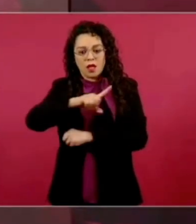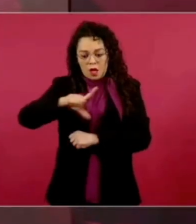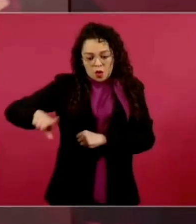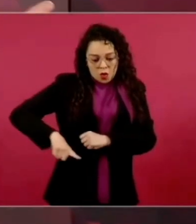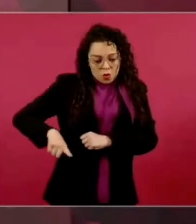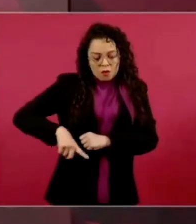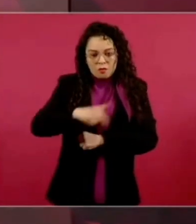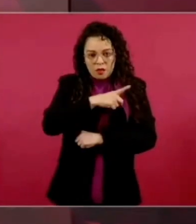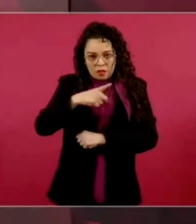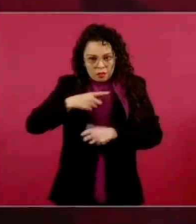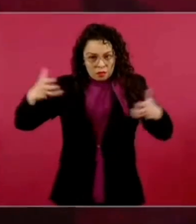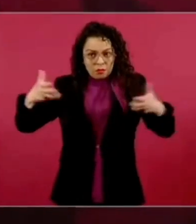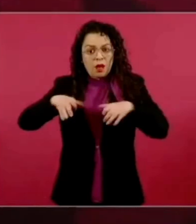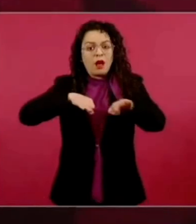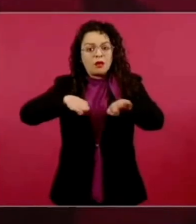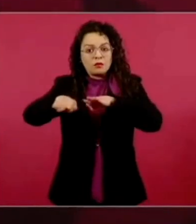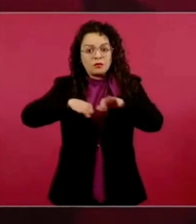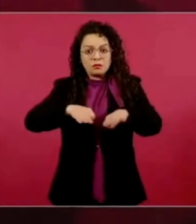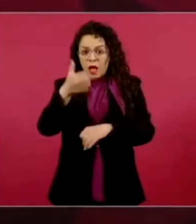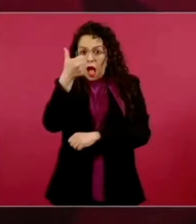función constitucional,